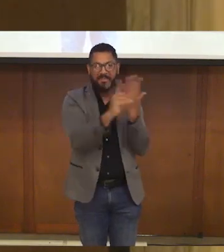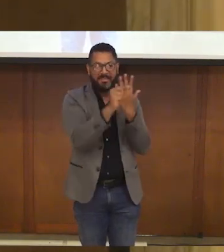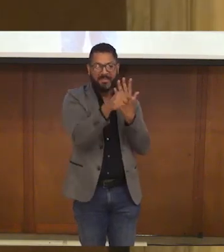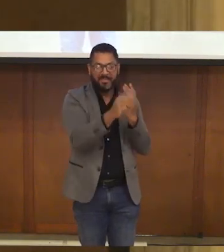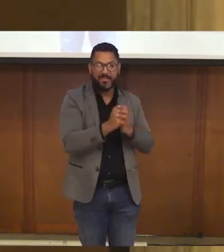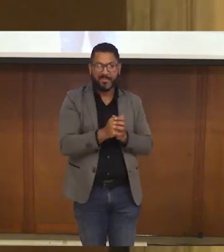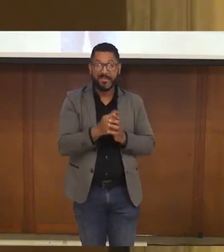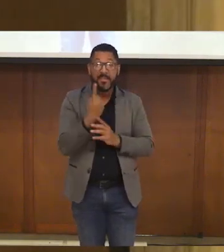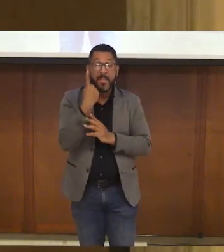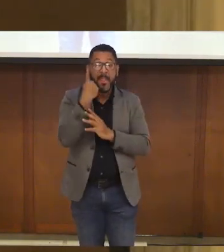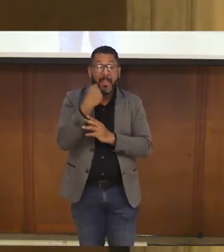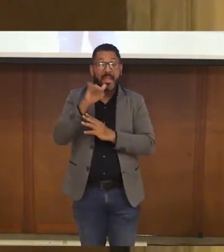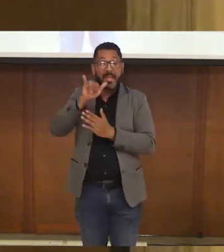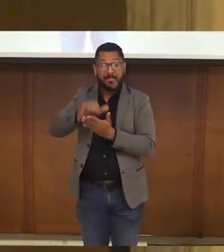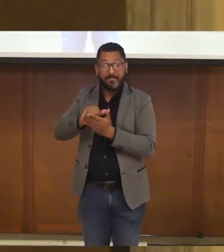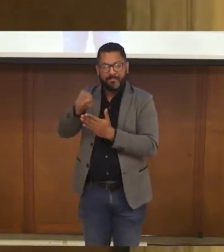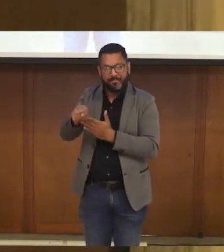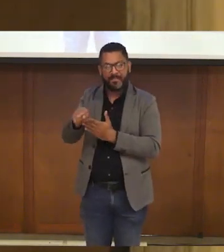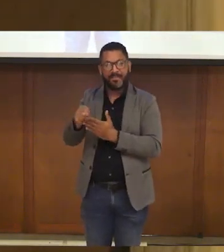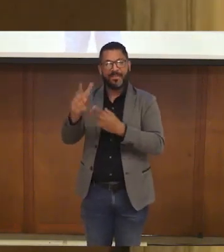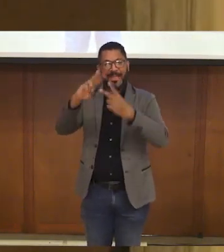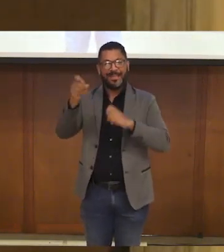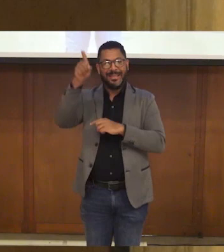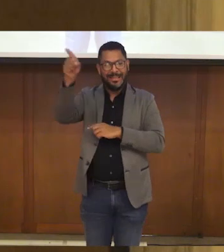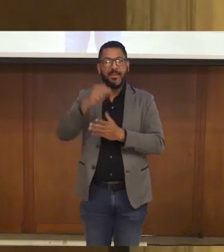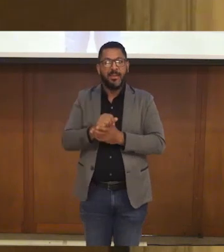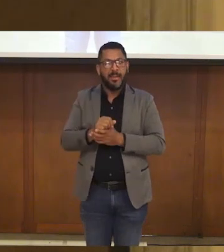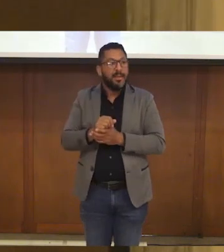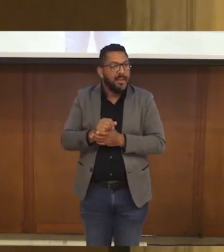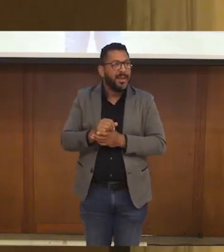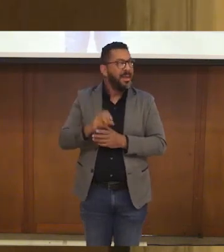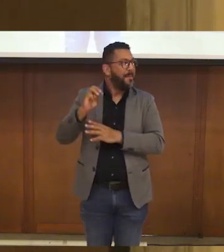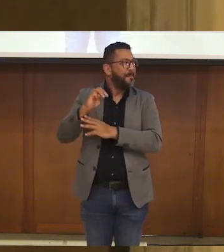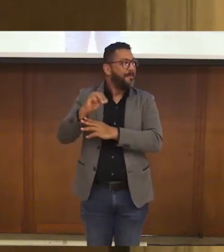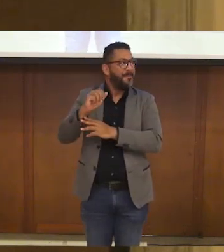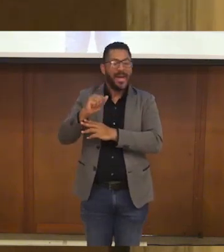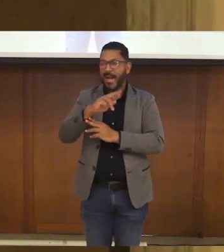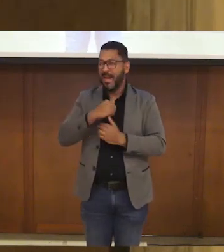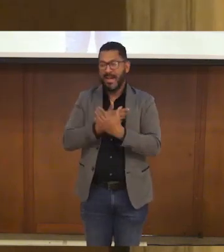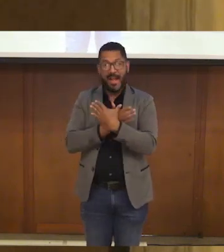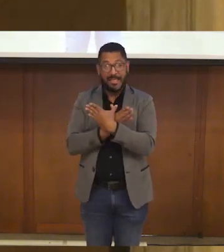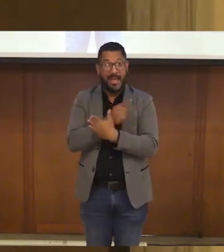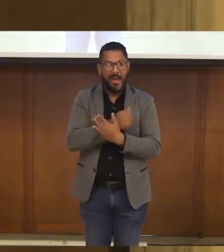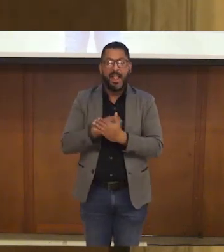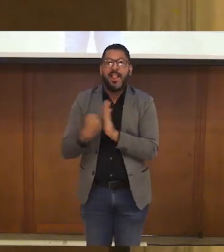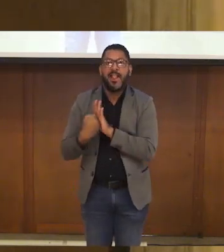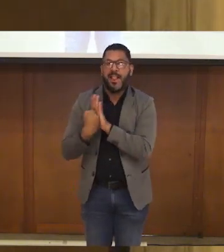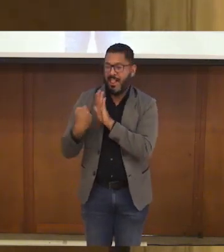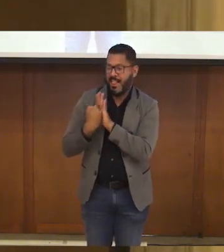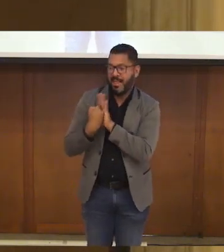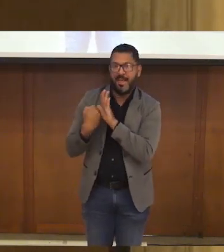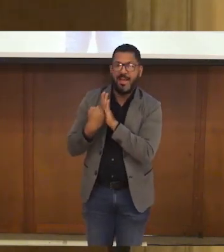producción. Ayer en la Filbo les decía, María Isabel es intensa, reintensa, y era